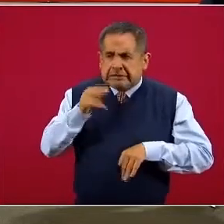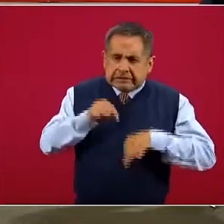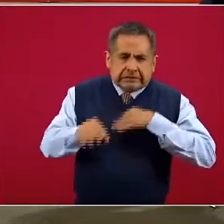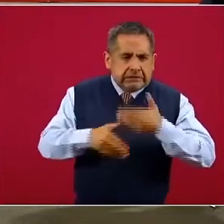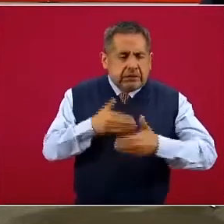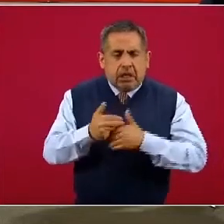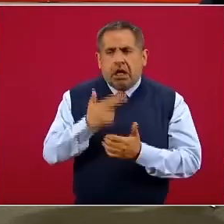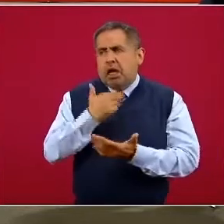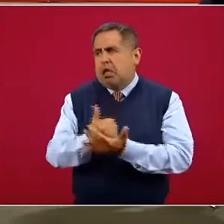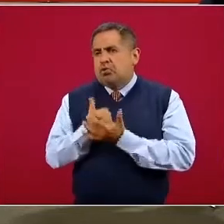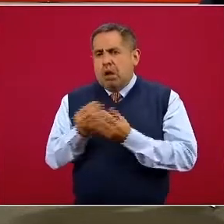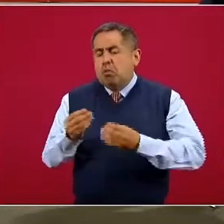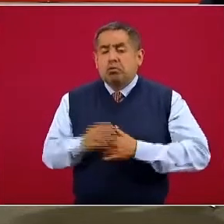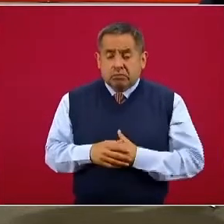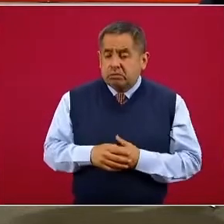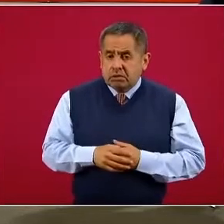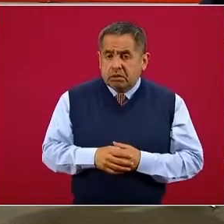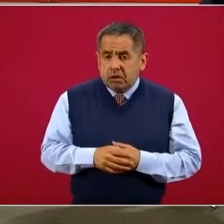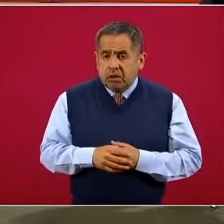Estoy hablando de